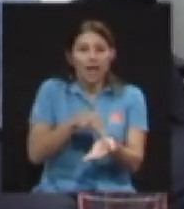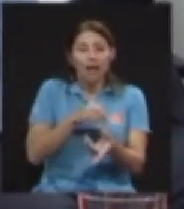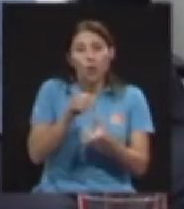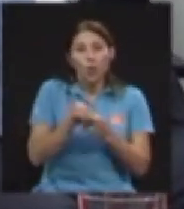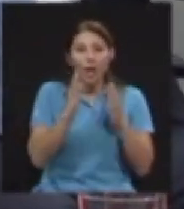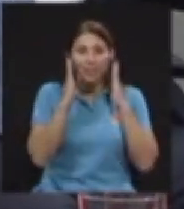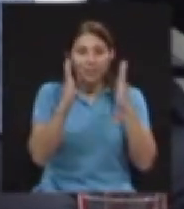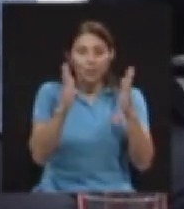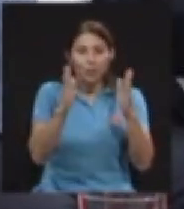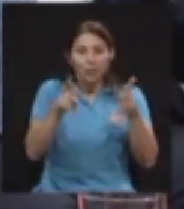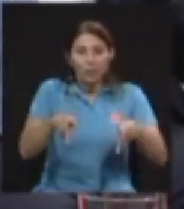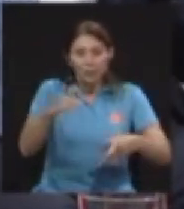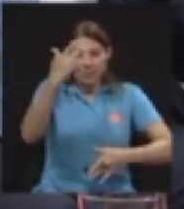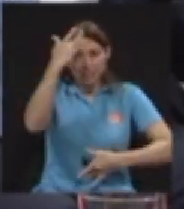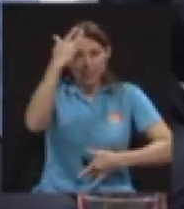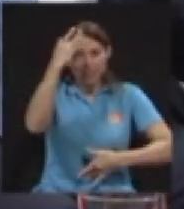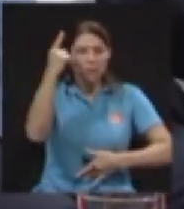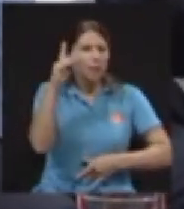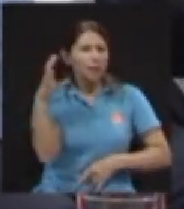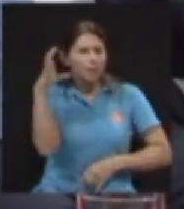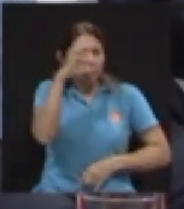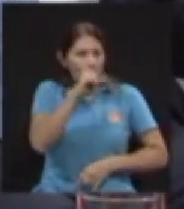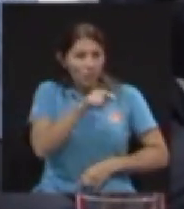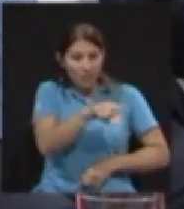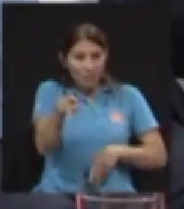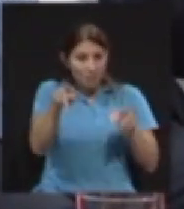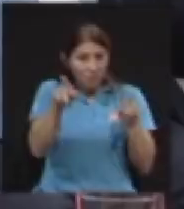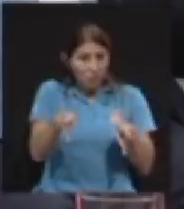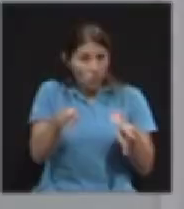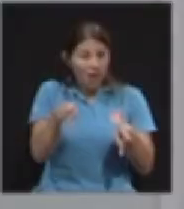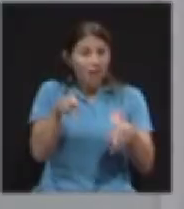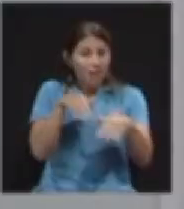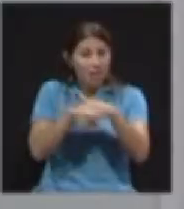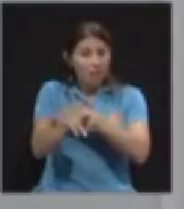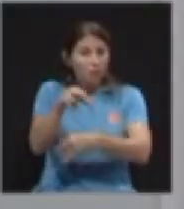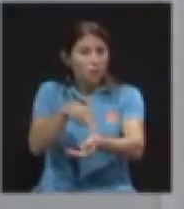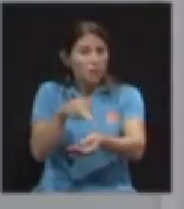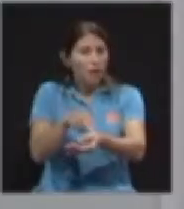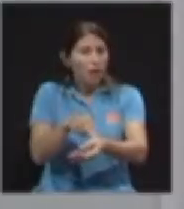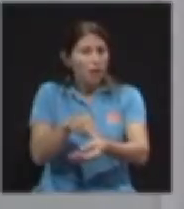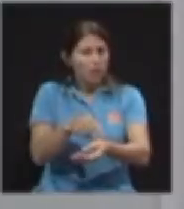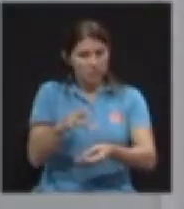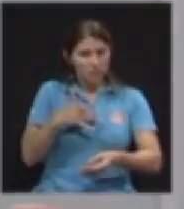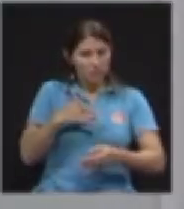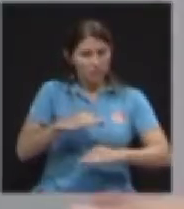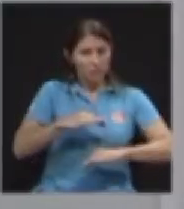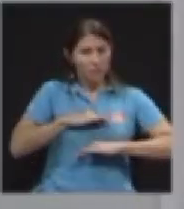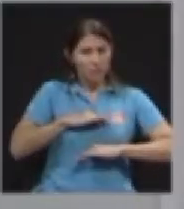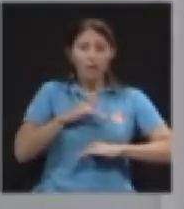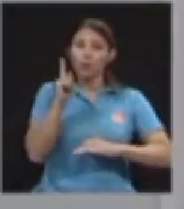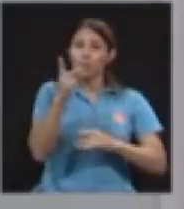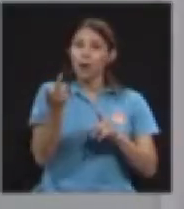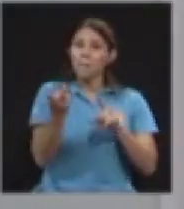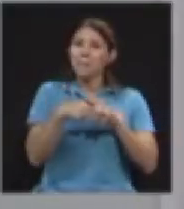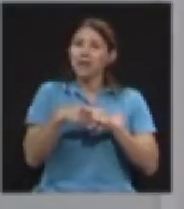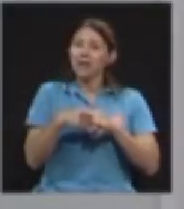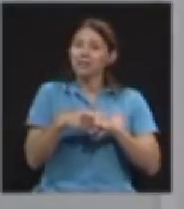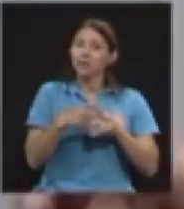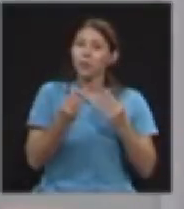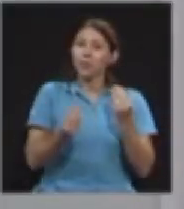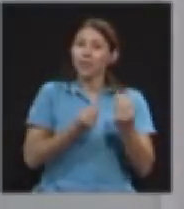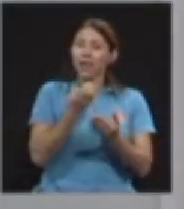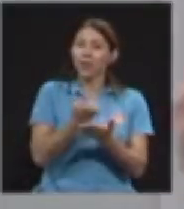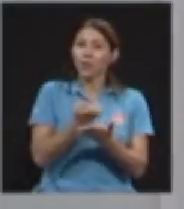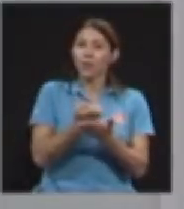digamos, la satisfacción del paciente mientras es residente de un hospital. Una aplicación de la economía que yo no creo que ningún economista se le haya ocurrido. Fue